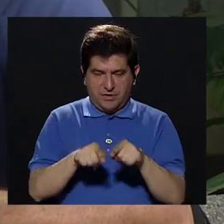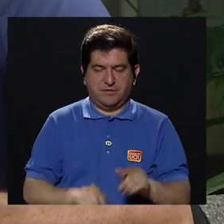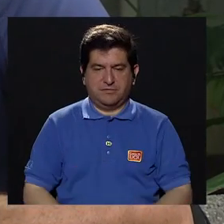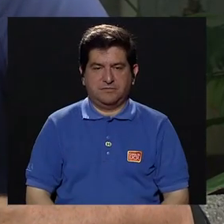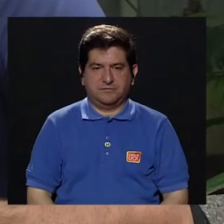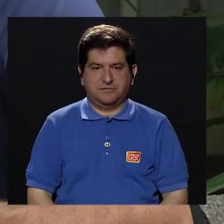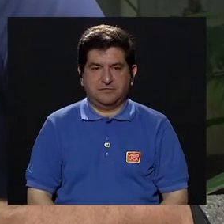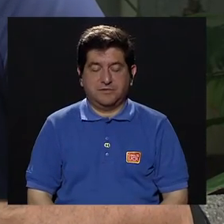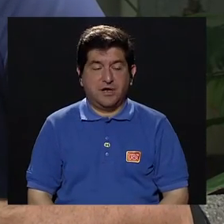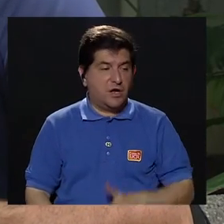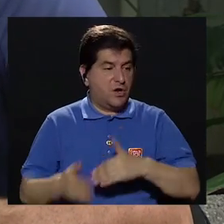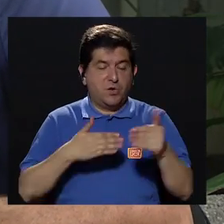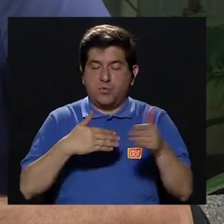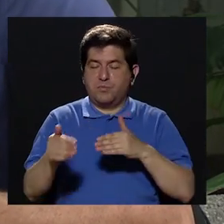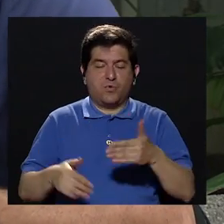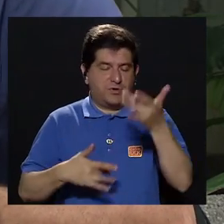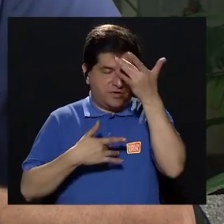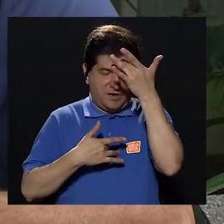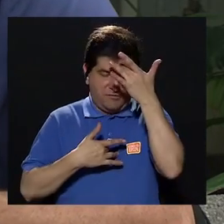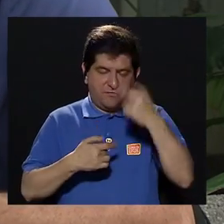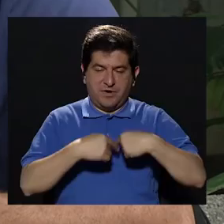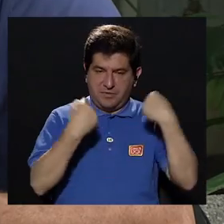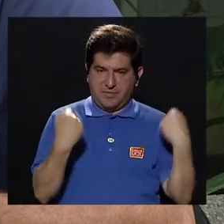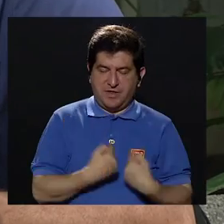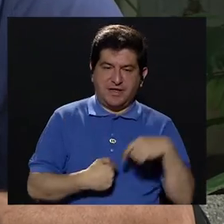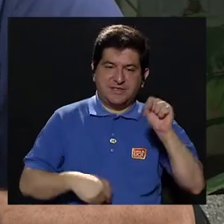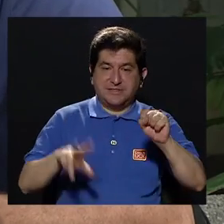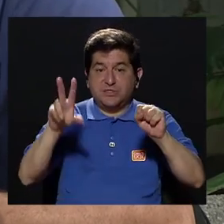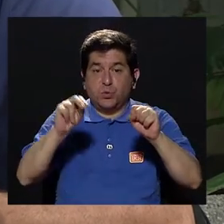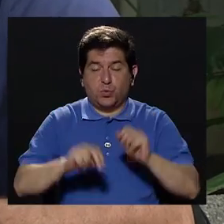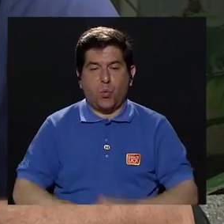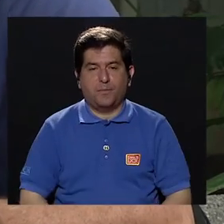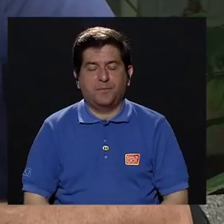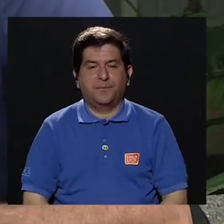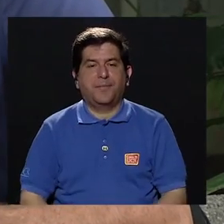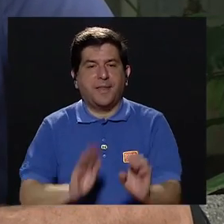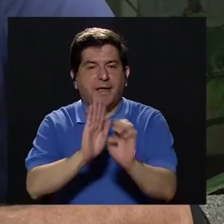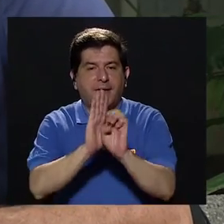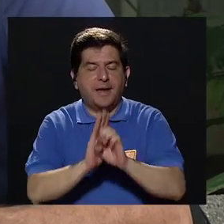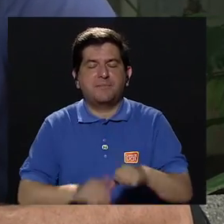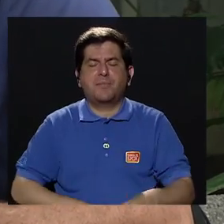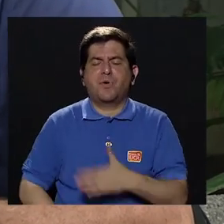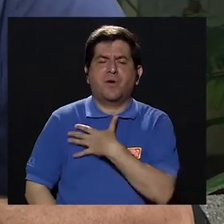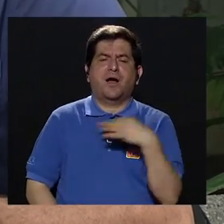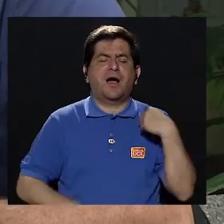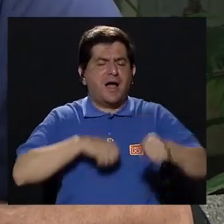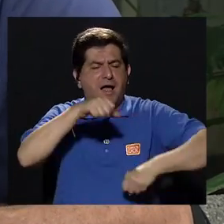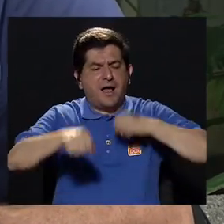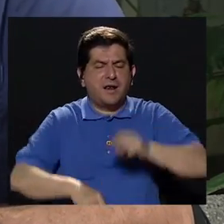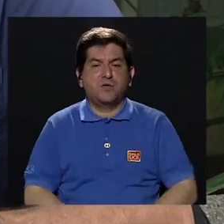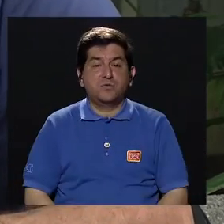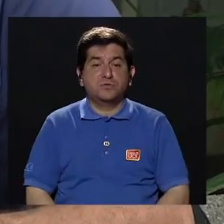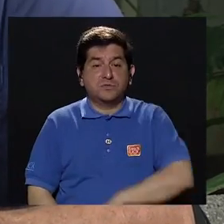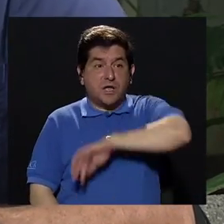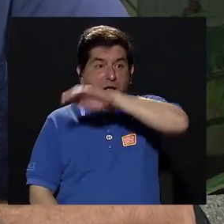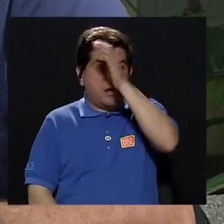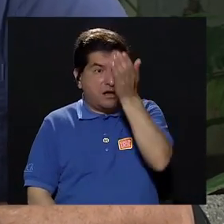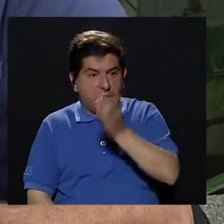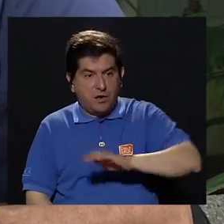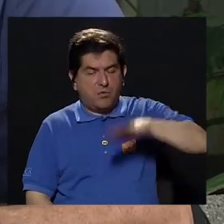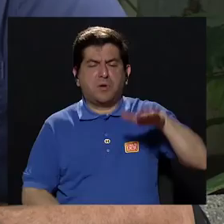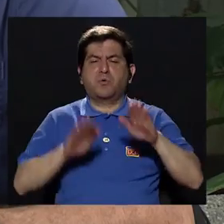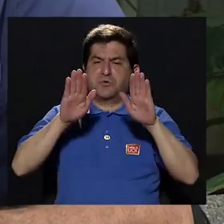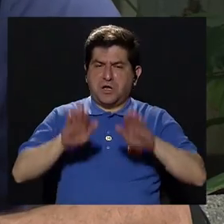así sea cardiópata o no cardiópata. Y esto le va a permitir, por ejemplo, el que le gusta el ciclismo, ir a subir una